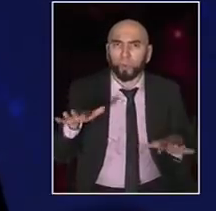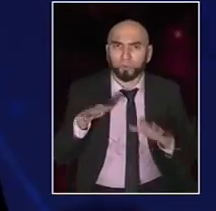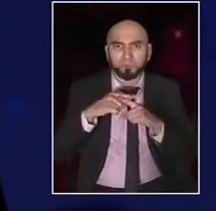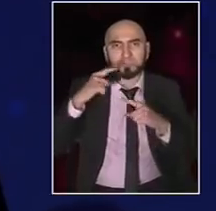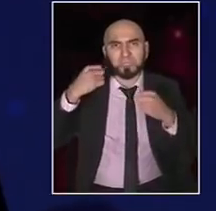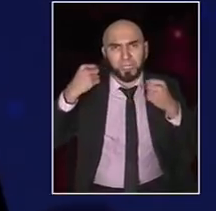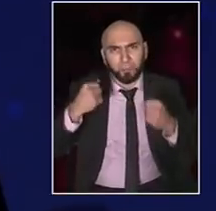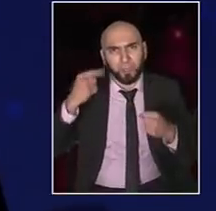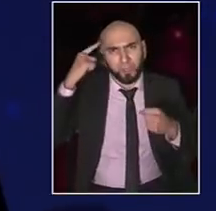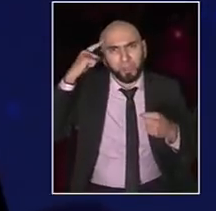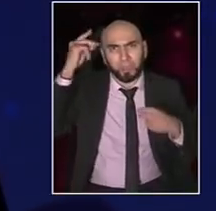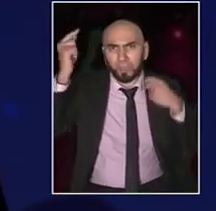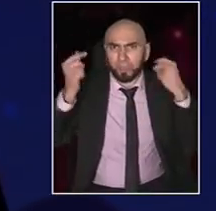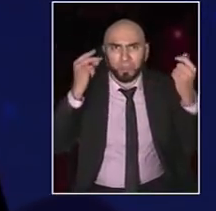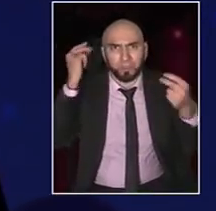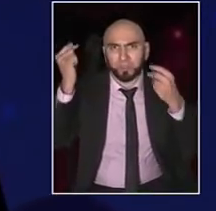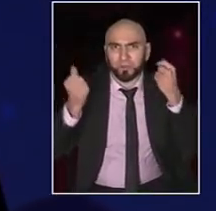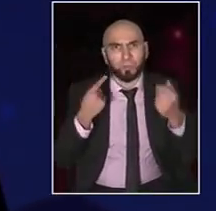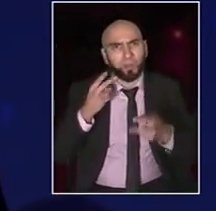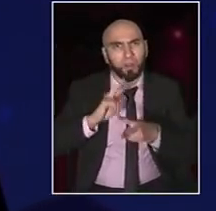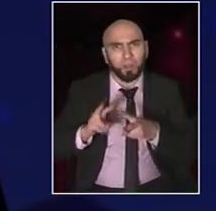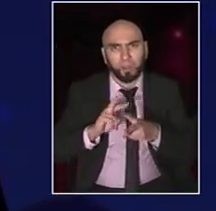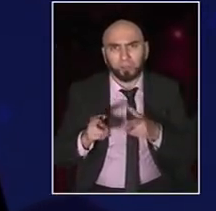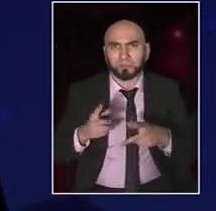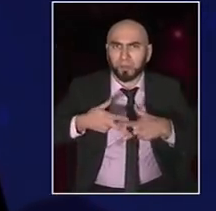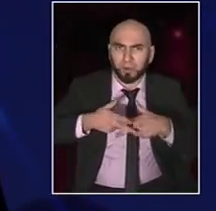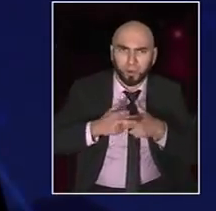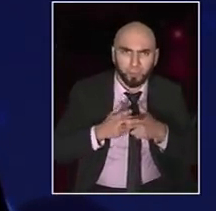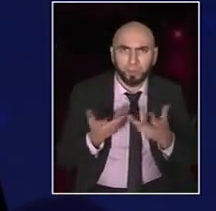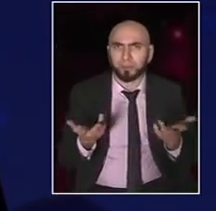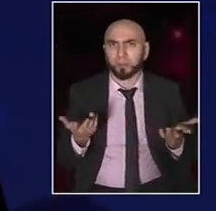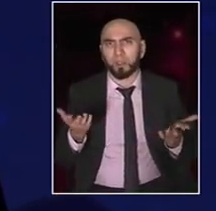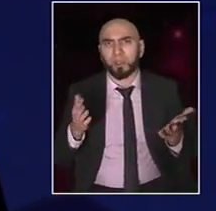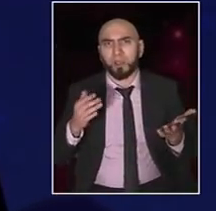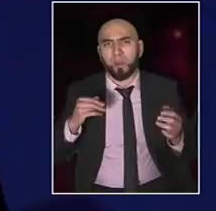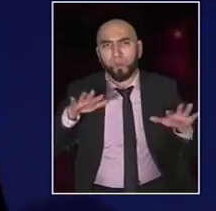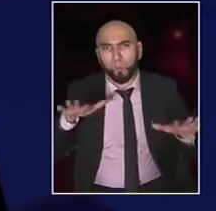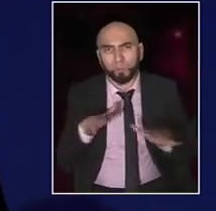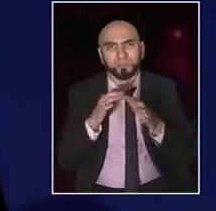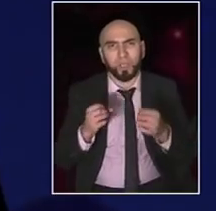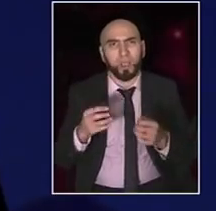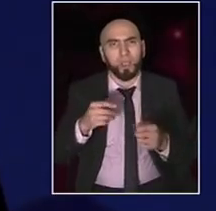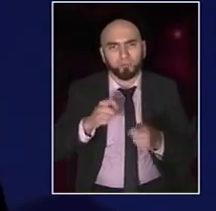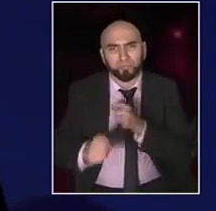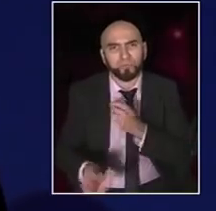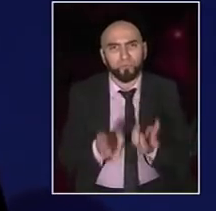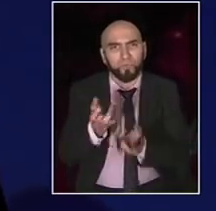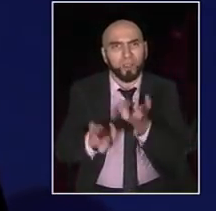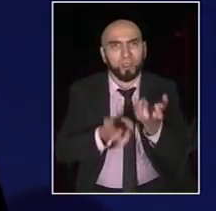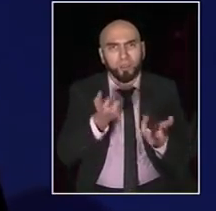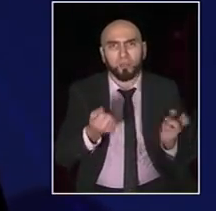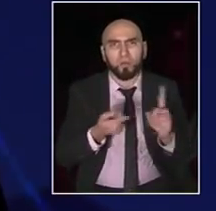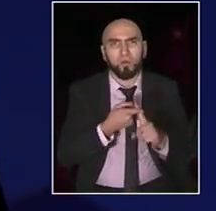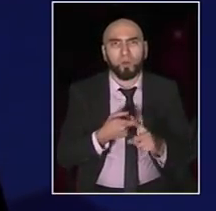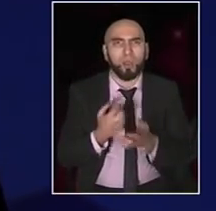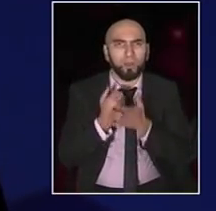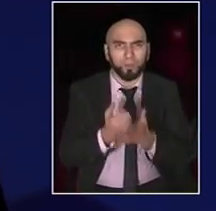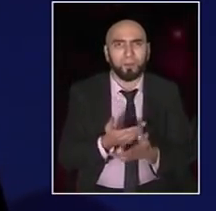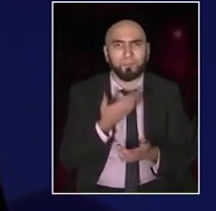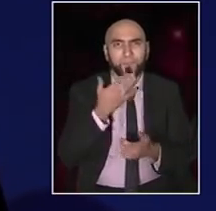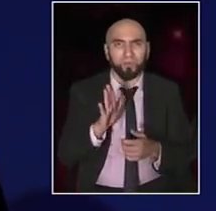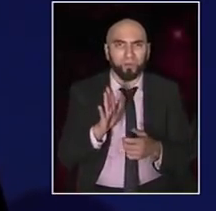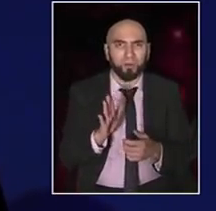para elaborar herramientas y para descubrir cómo usar el fuego, lo que les permitió mejorar su existencia y sobrevivir